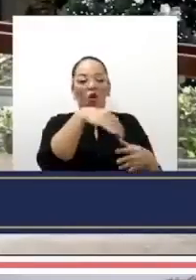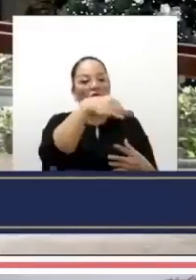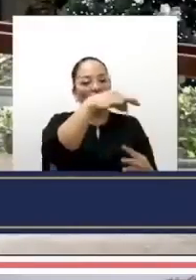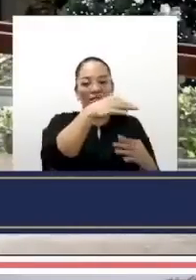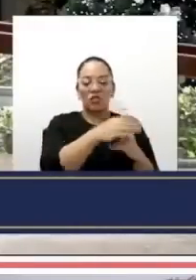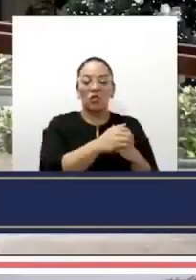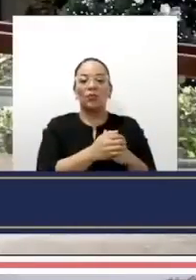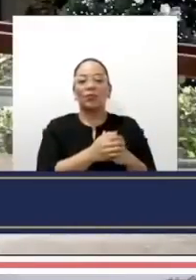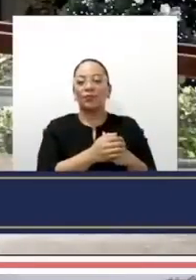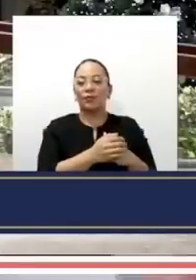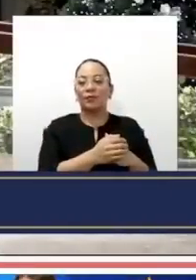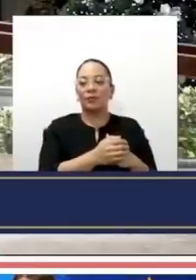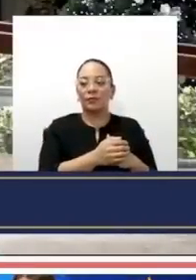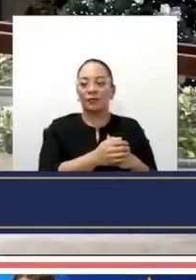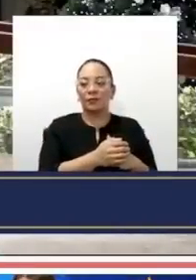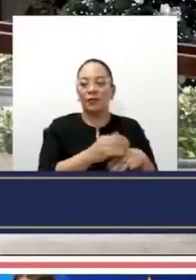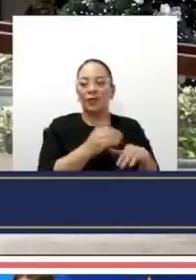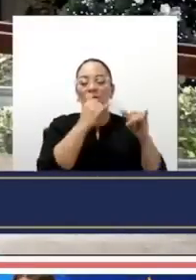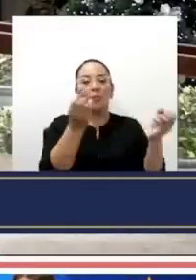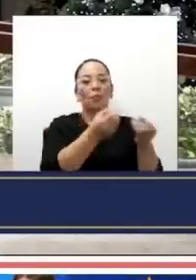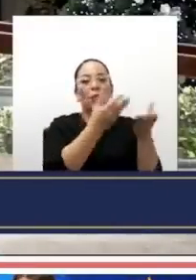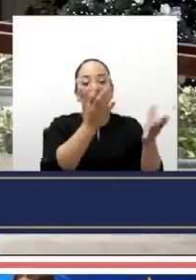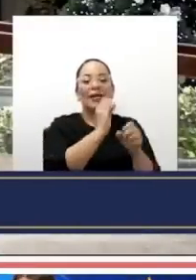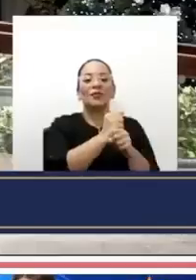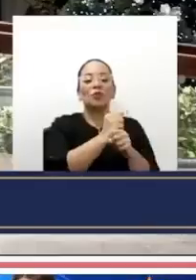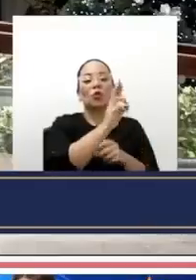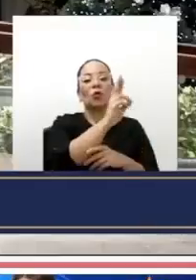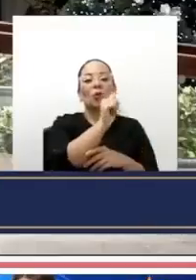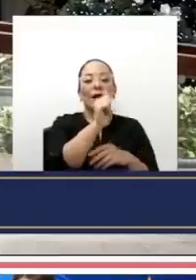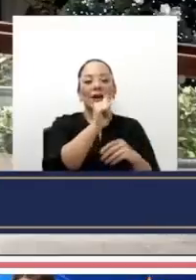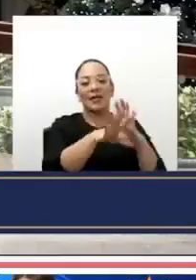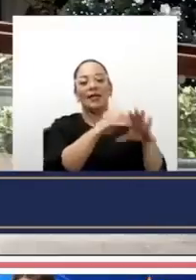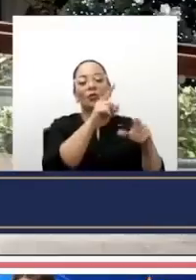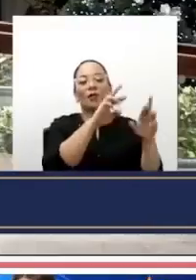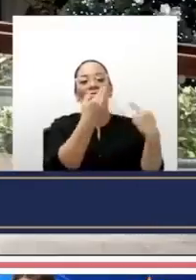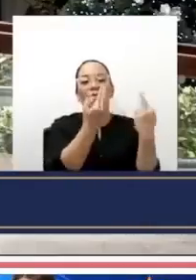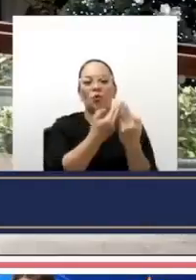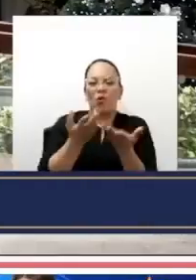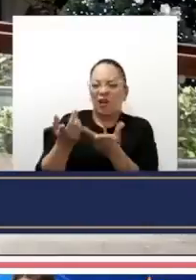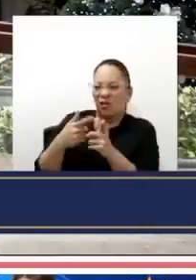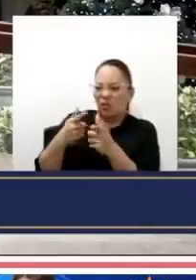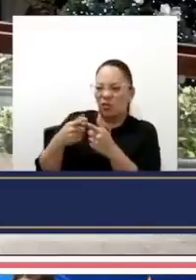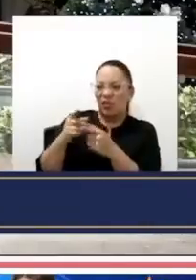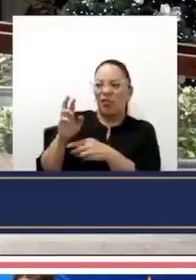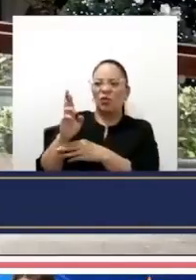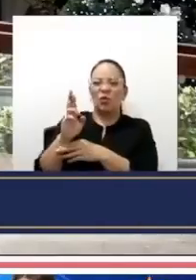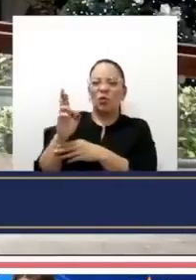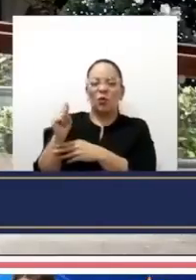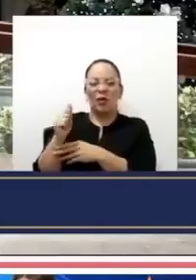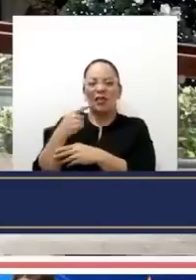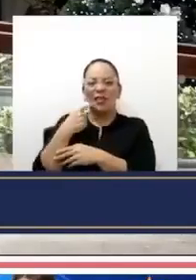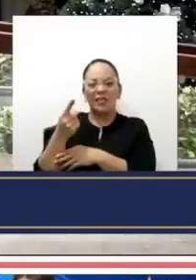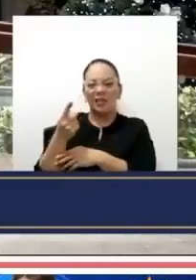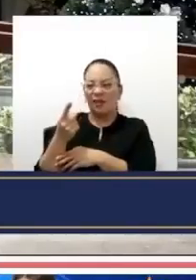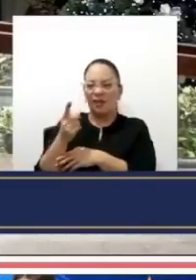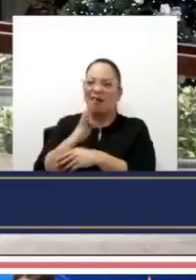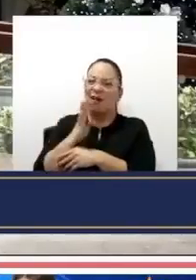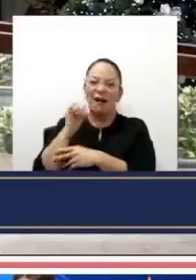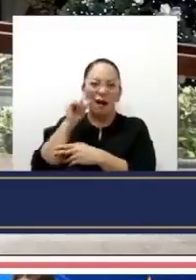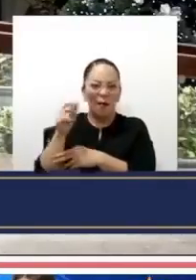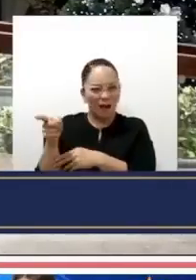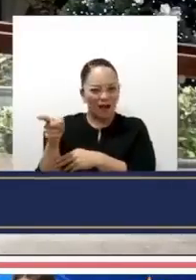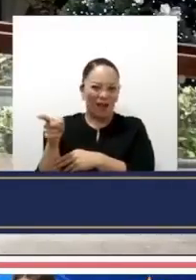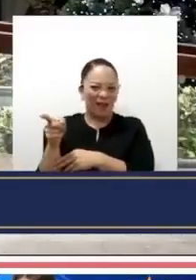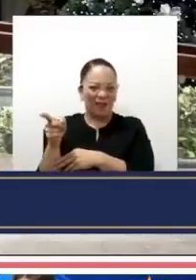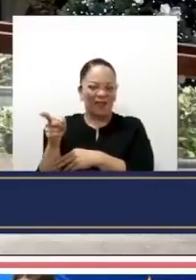la denuncia pública que hizo don Rodrigo Arias saliendo de una reunión. Ah, entonces don Rodrigo dice una jetonada